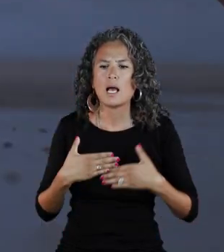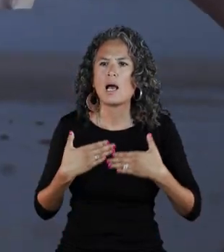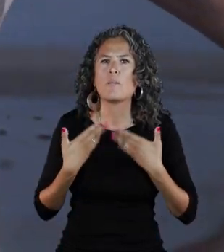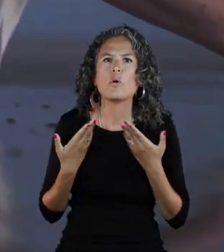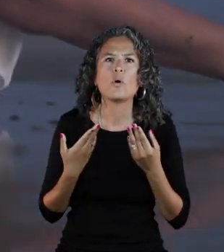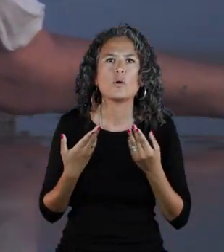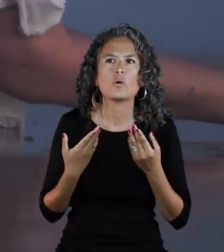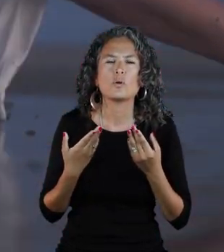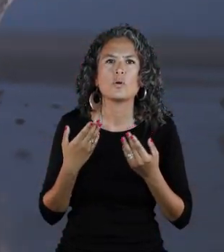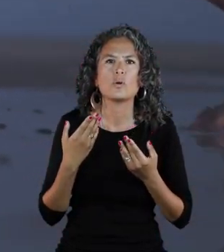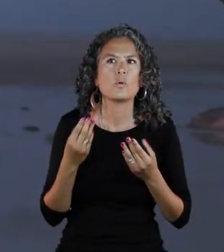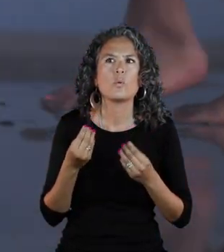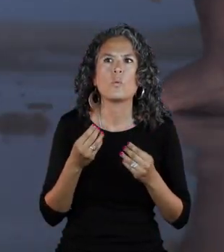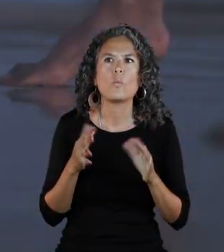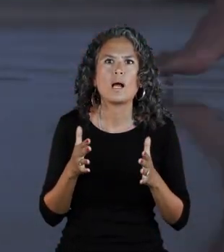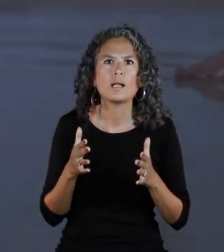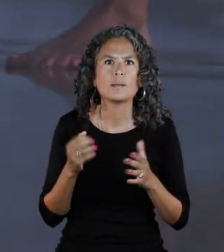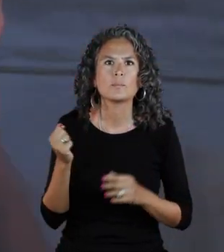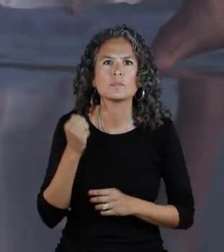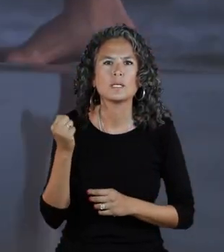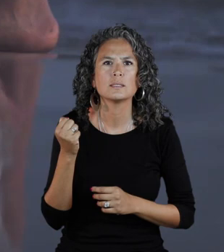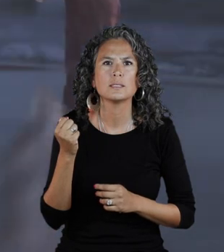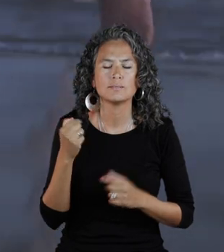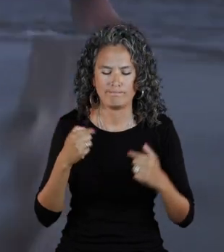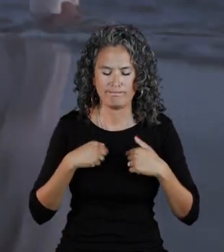que el amor comienza con el amor a una misma.